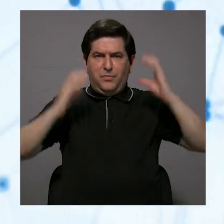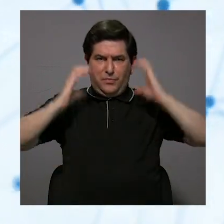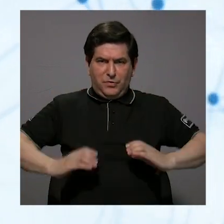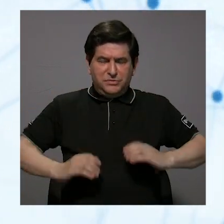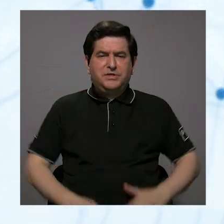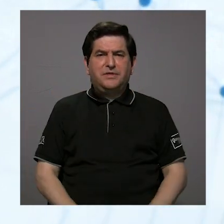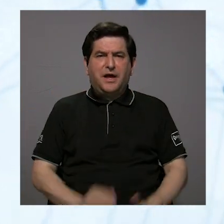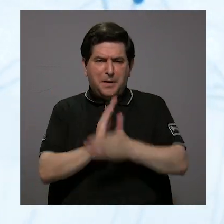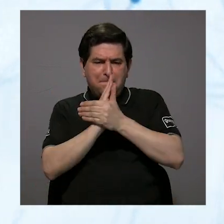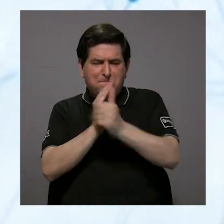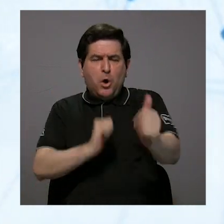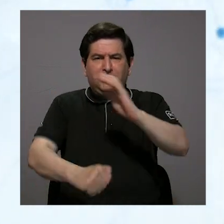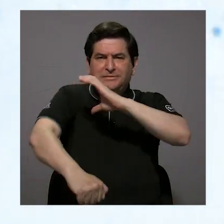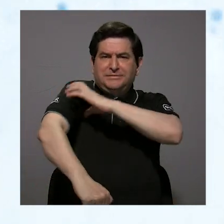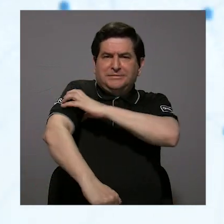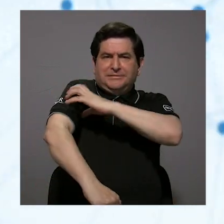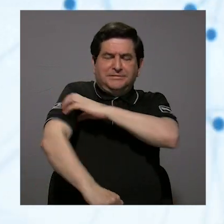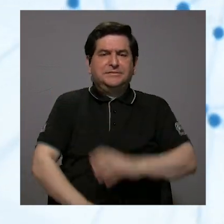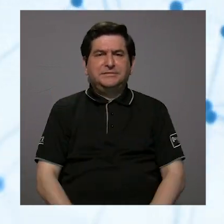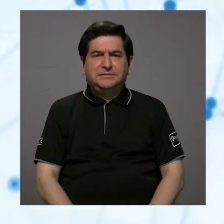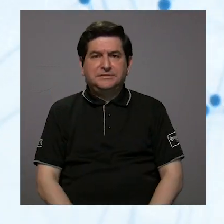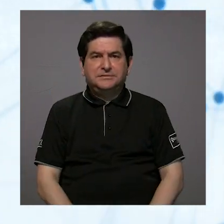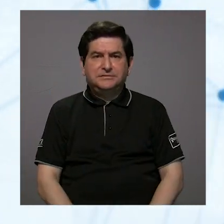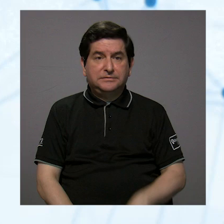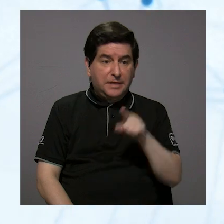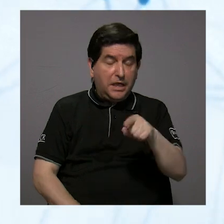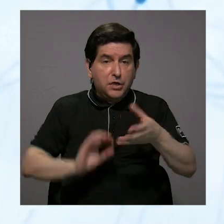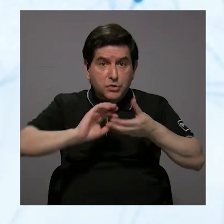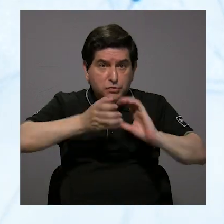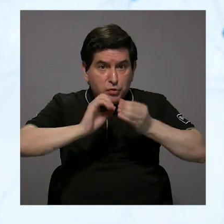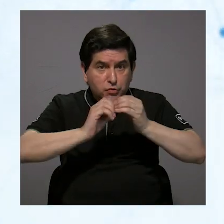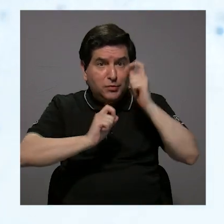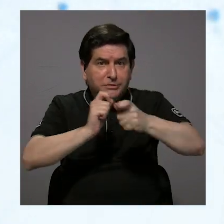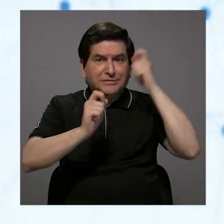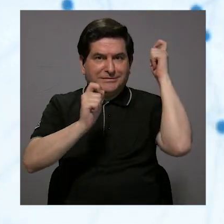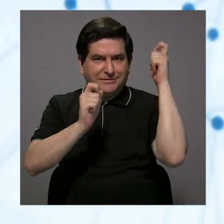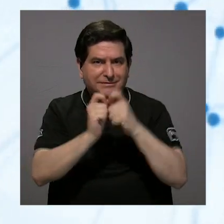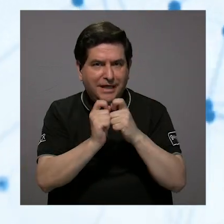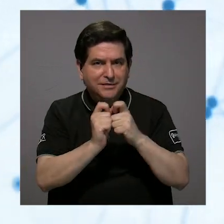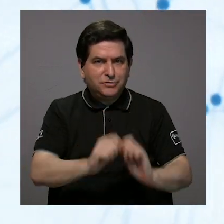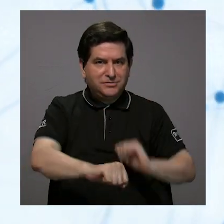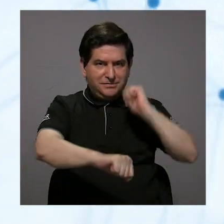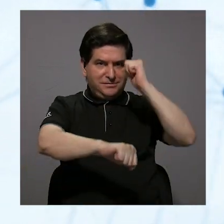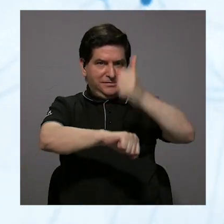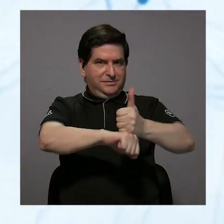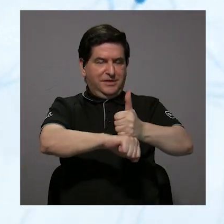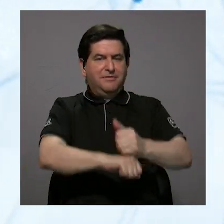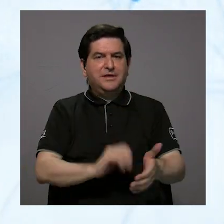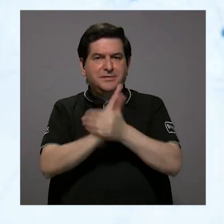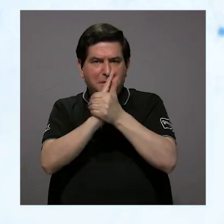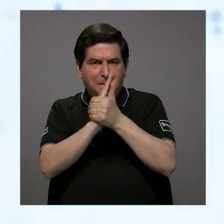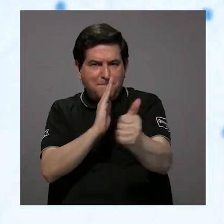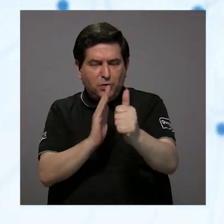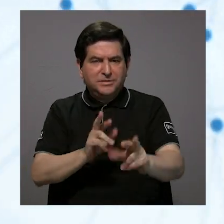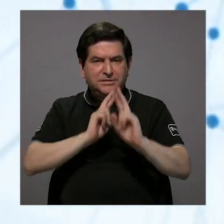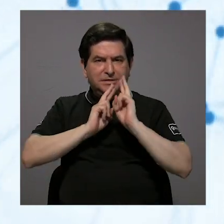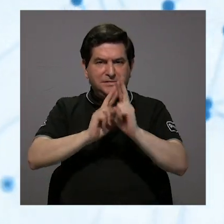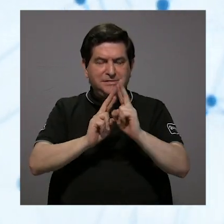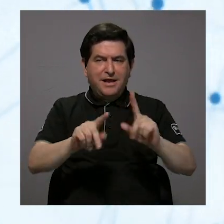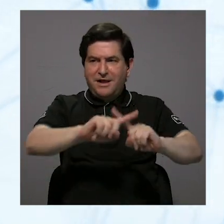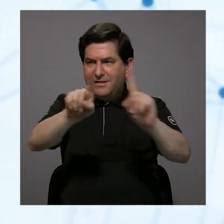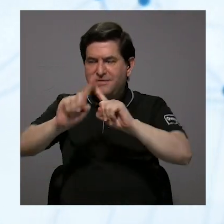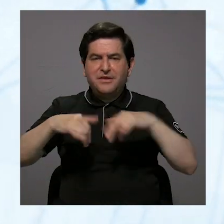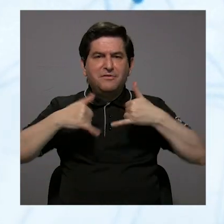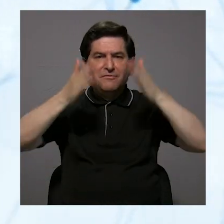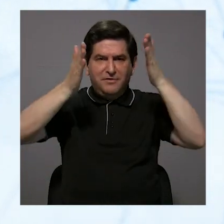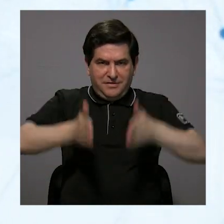corporal, potencia muscular, que dan datos específicos, concretos del potencial de rendimiento de